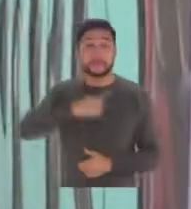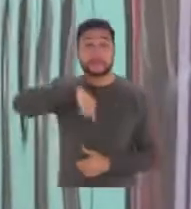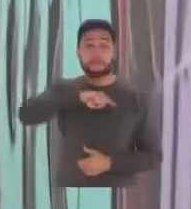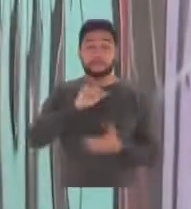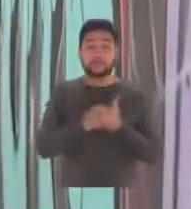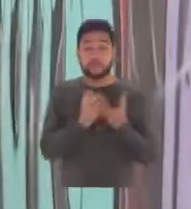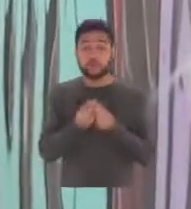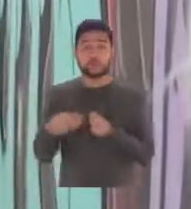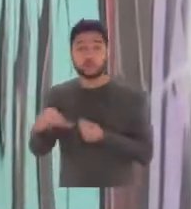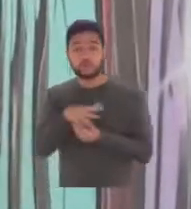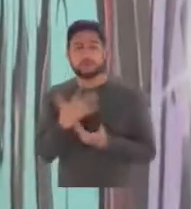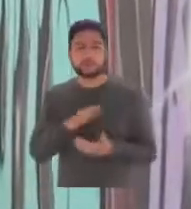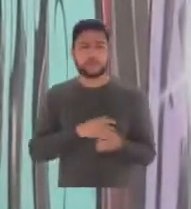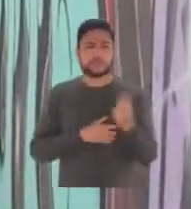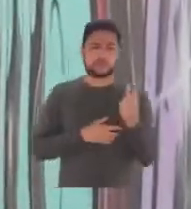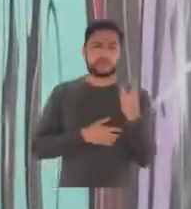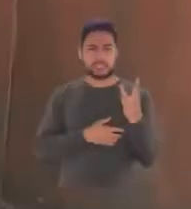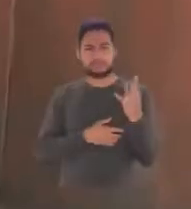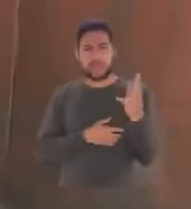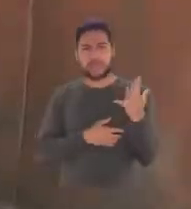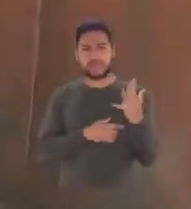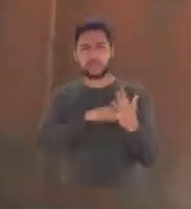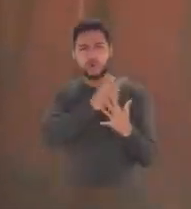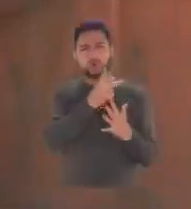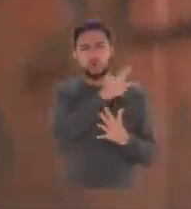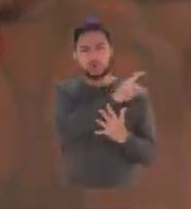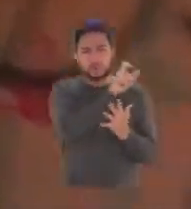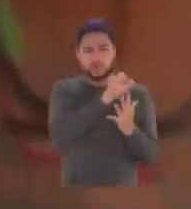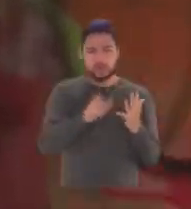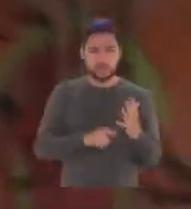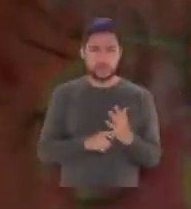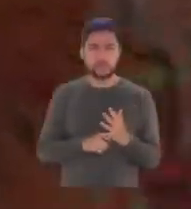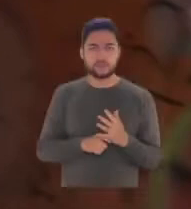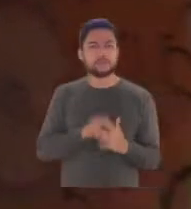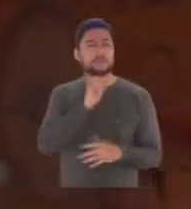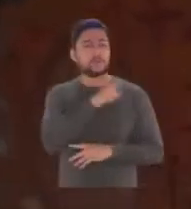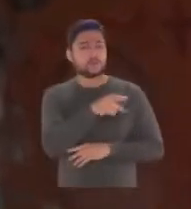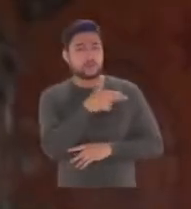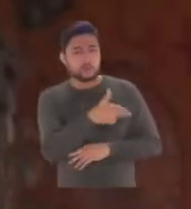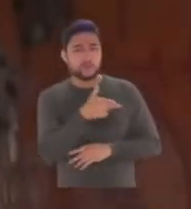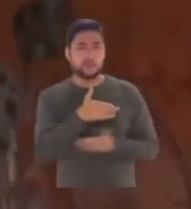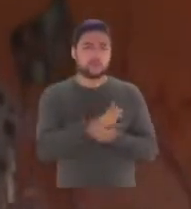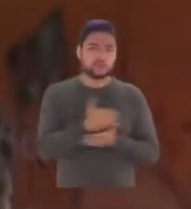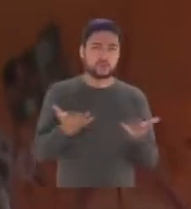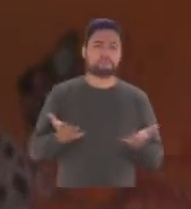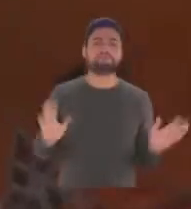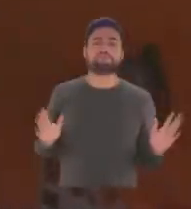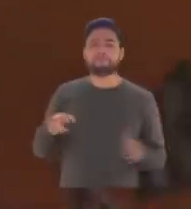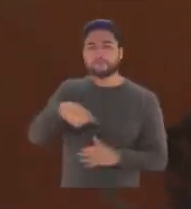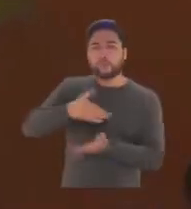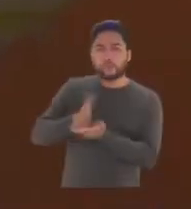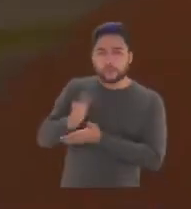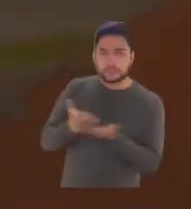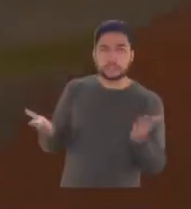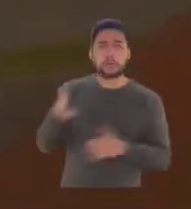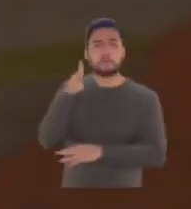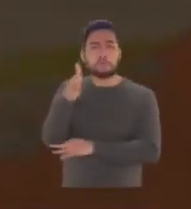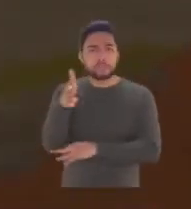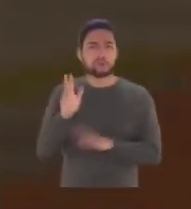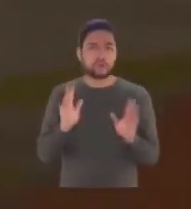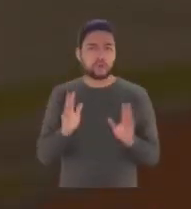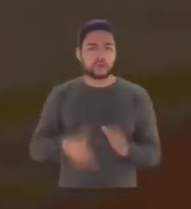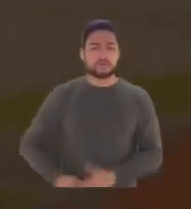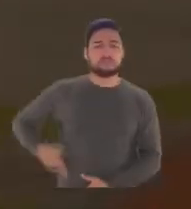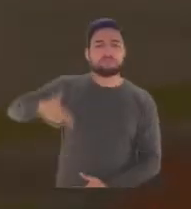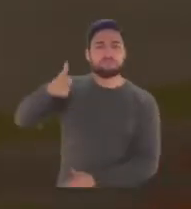acá, eran más de 3 porque habían otros 2 ahí. ¿Con arma? Como 5. Era cuchillo y pistola que sacó el